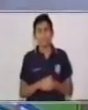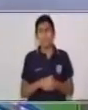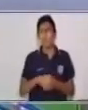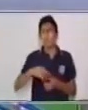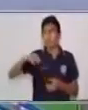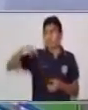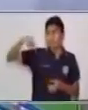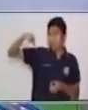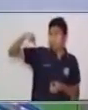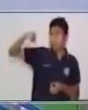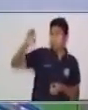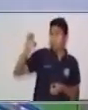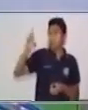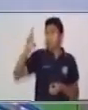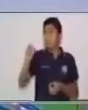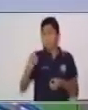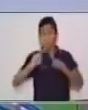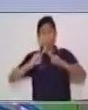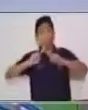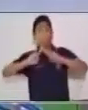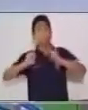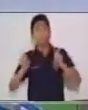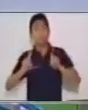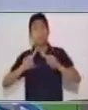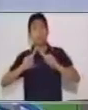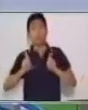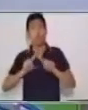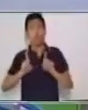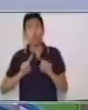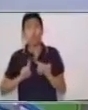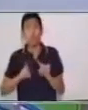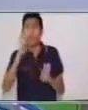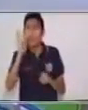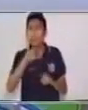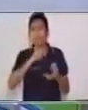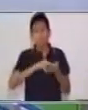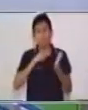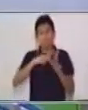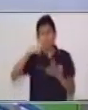pero. Excelente. Ahora bien,